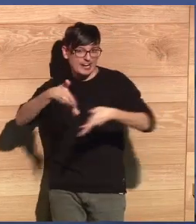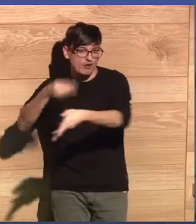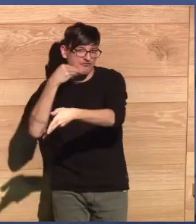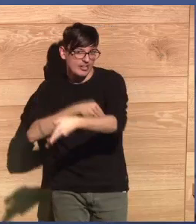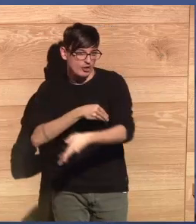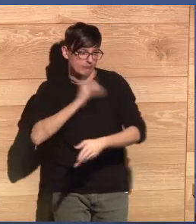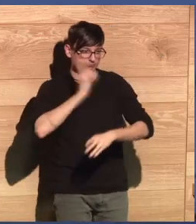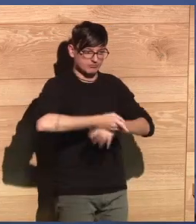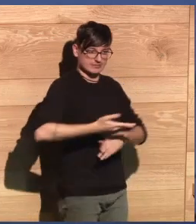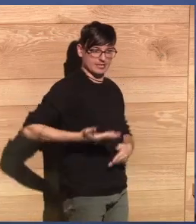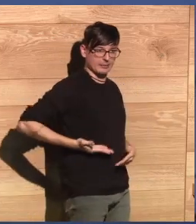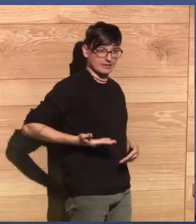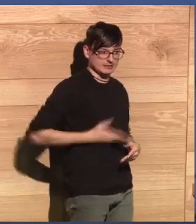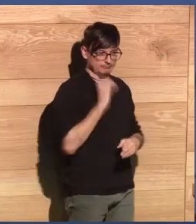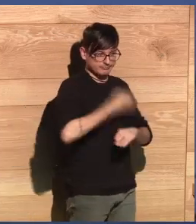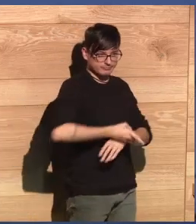sirvientes.